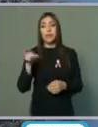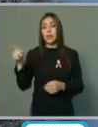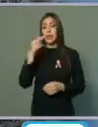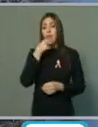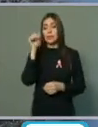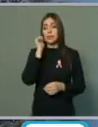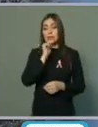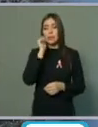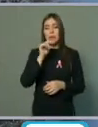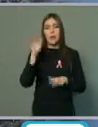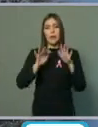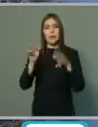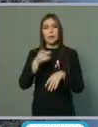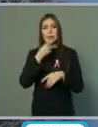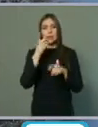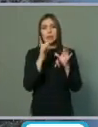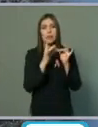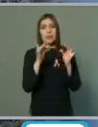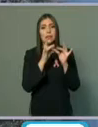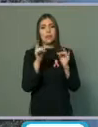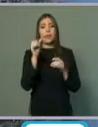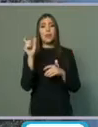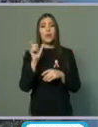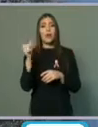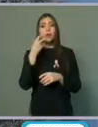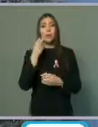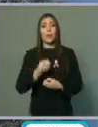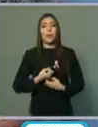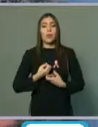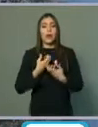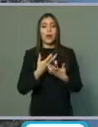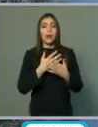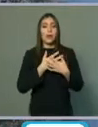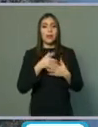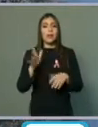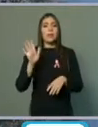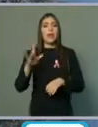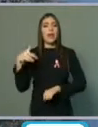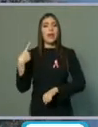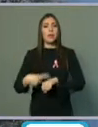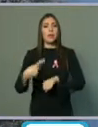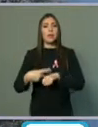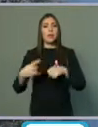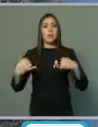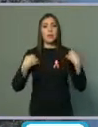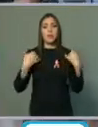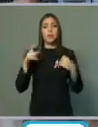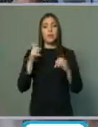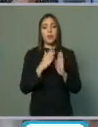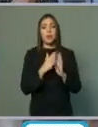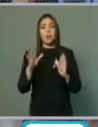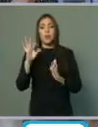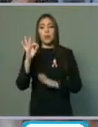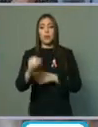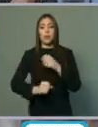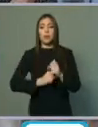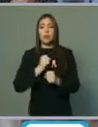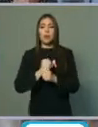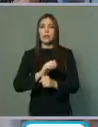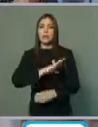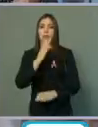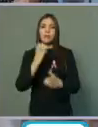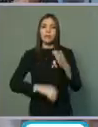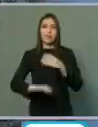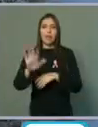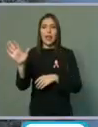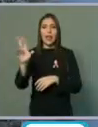poesía, bueno, cuenta Emilio Pacheco, que él decía que la poesía era una enfermedad de juventud. Entonces, dejó de escribir poesía a los 40 años. ¡Ay, Dios! Con lo cual